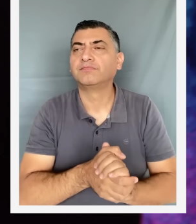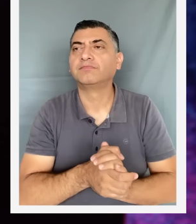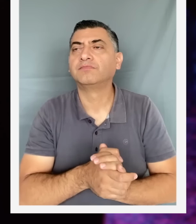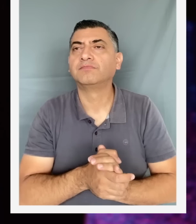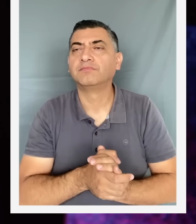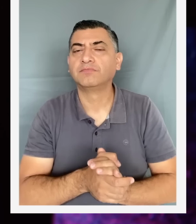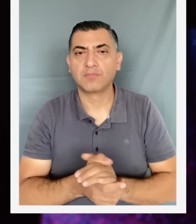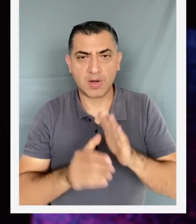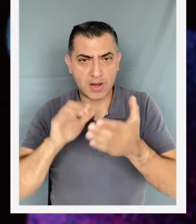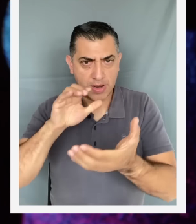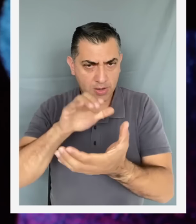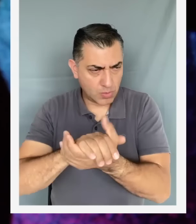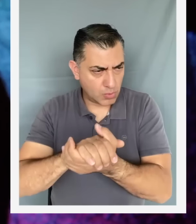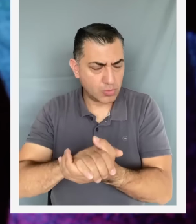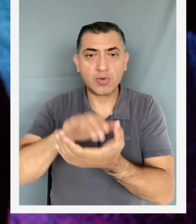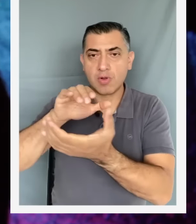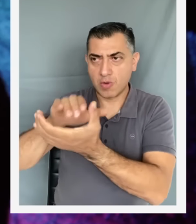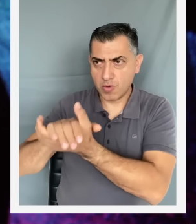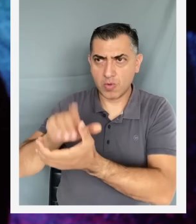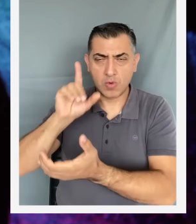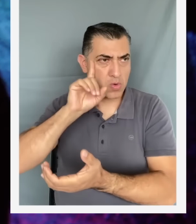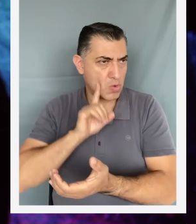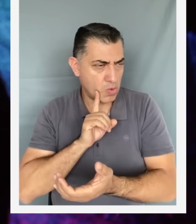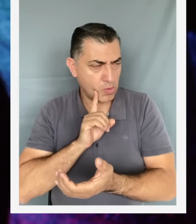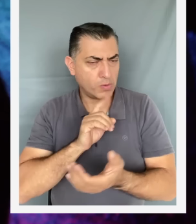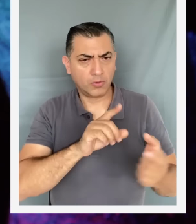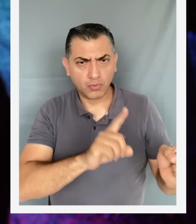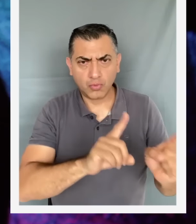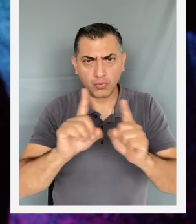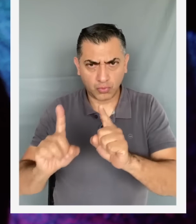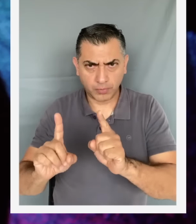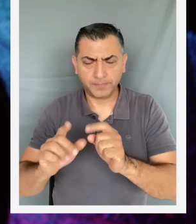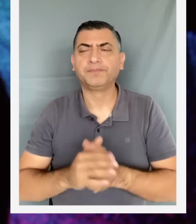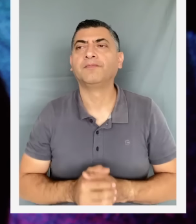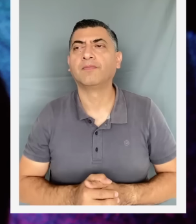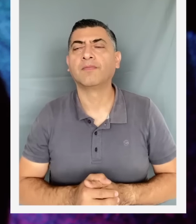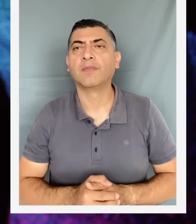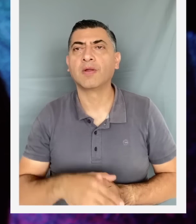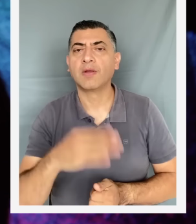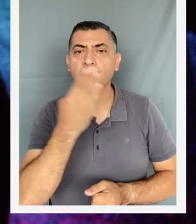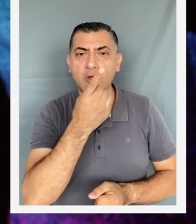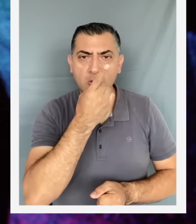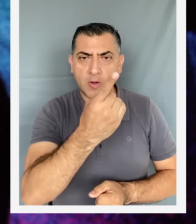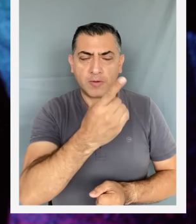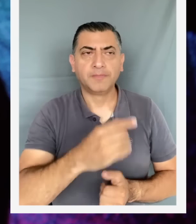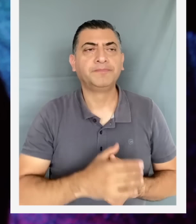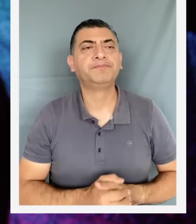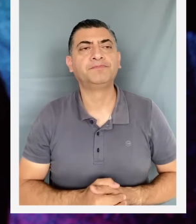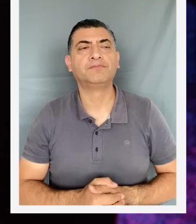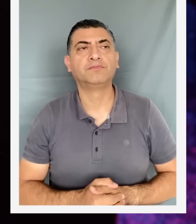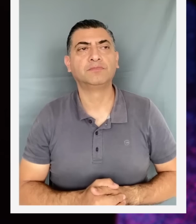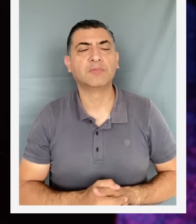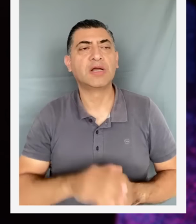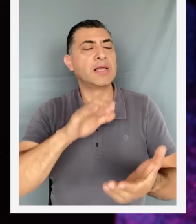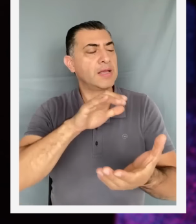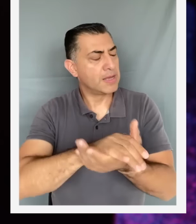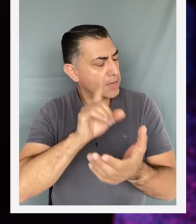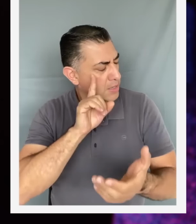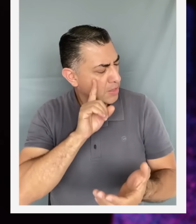relación familiar esposos esposas esposas esposos dice el texto bíblico a ver mujeres léanlo conmigo